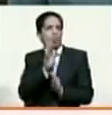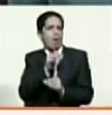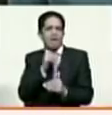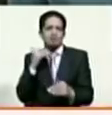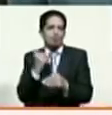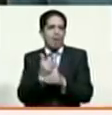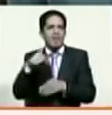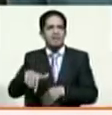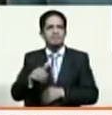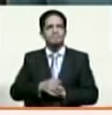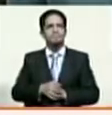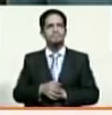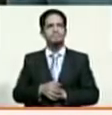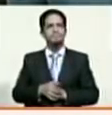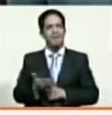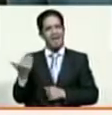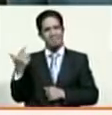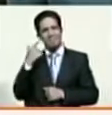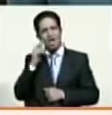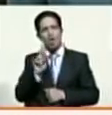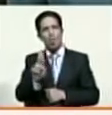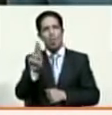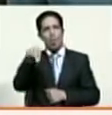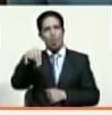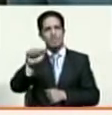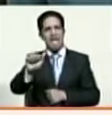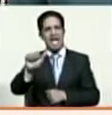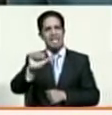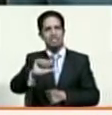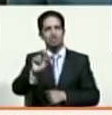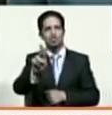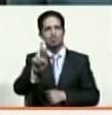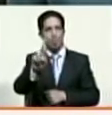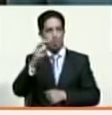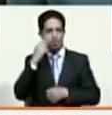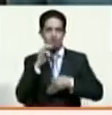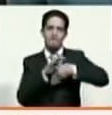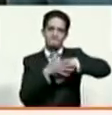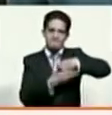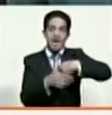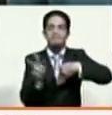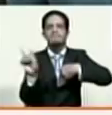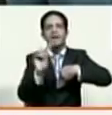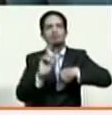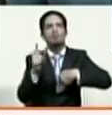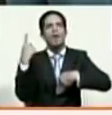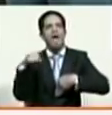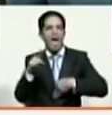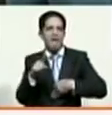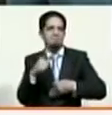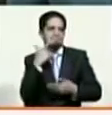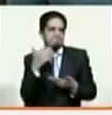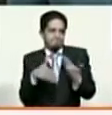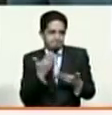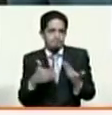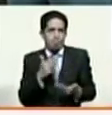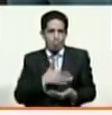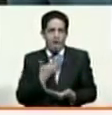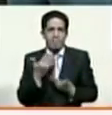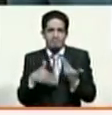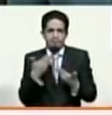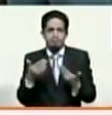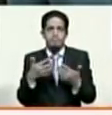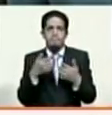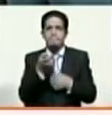había dicho la UNASUR en su informe técnico, Venezuela tiene para producir las medicinas que necesita prácticamente en su